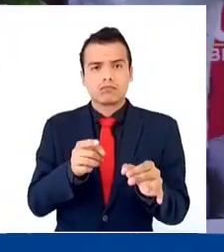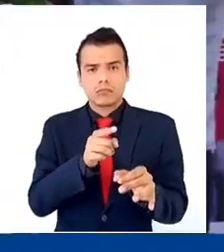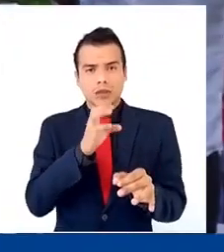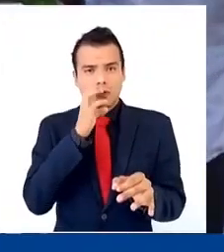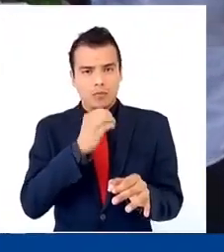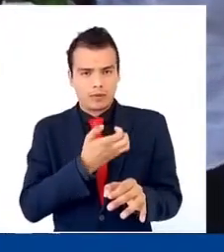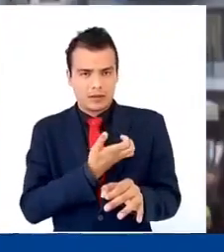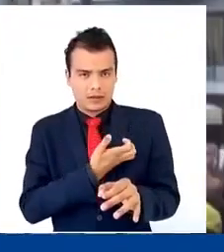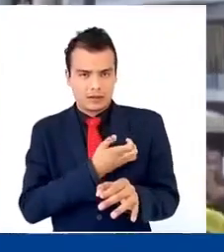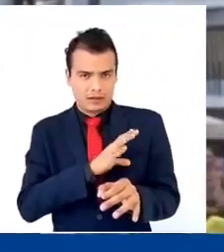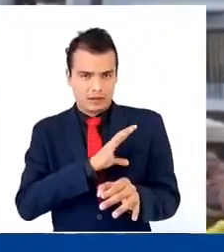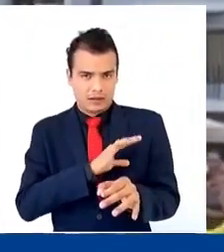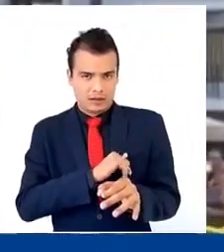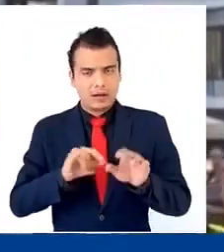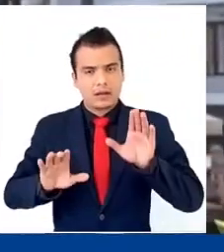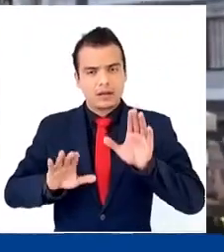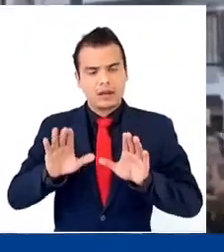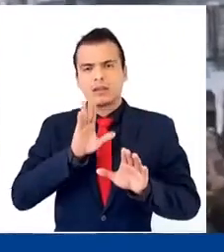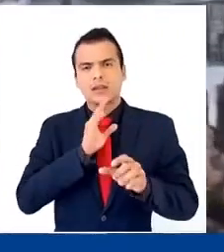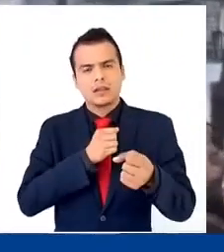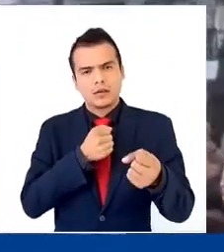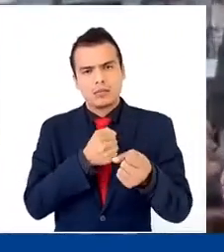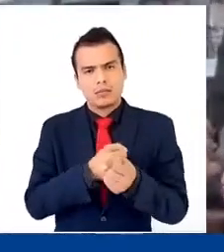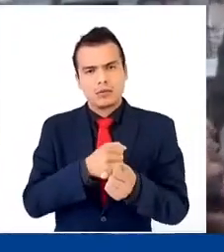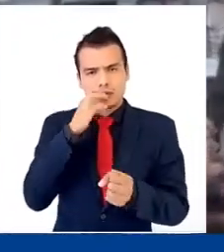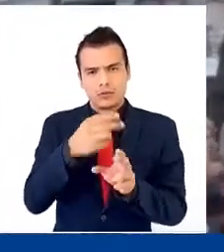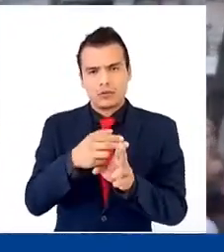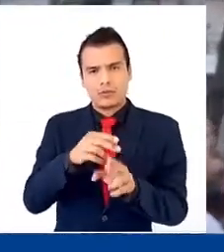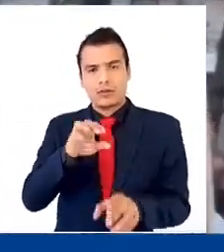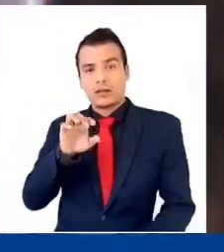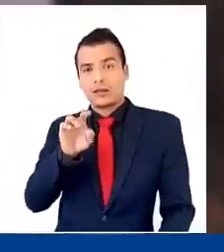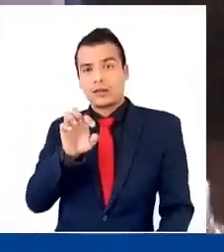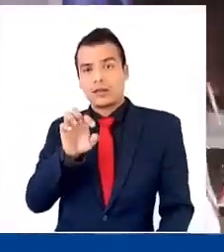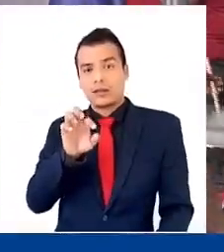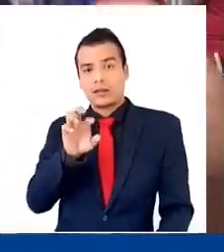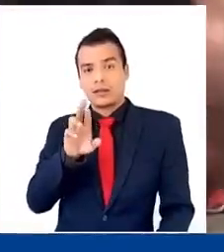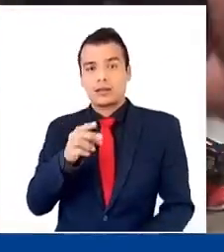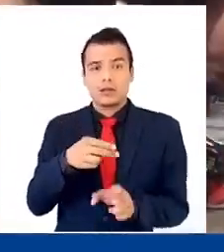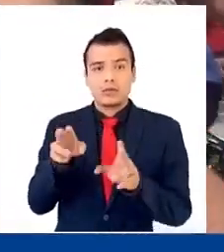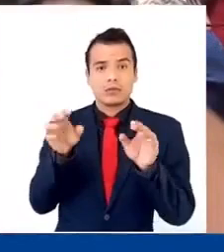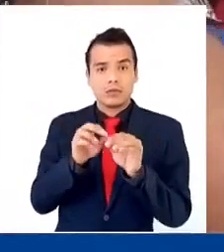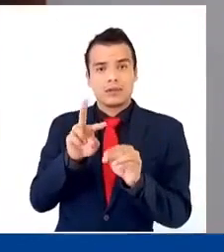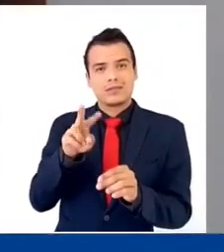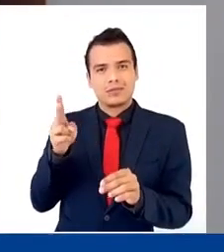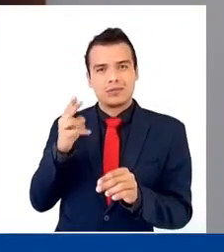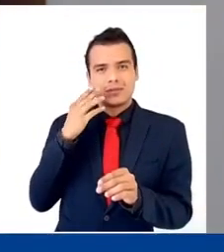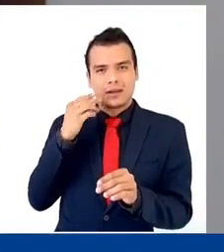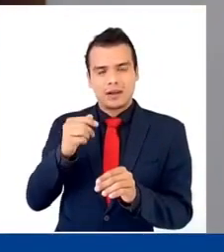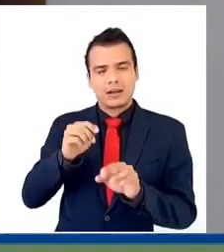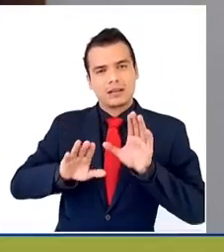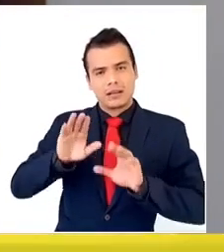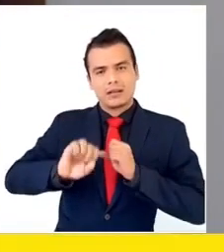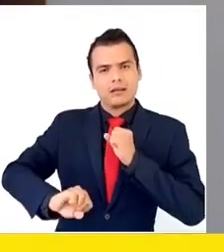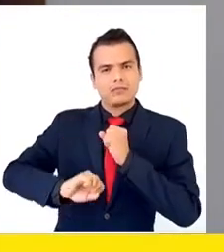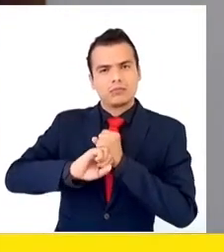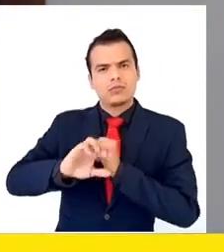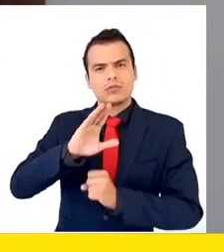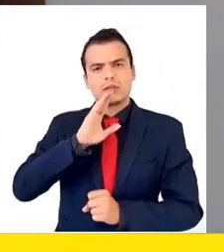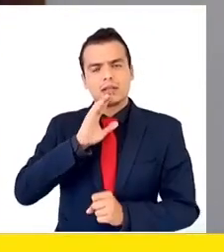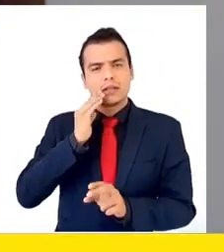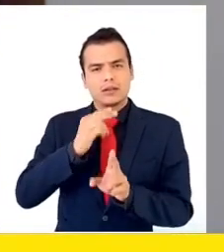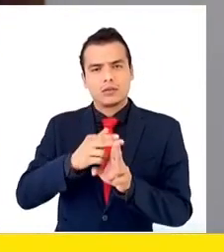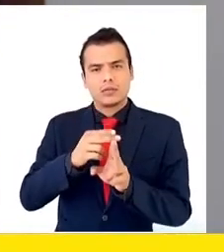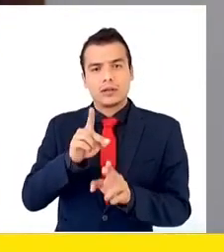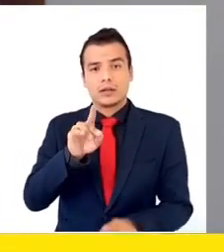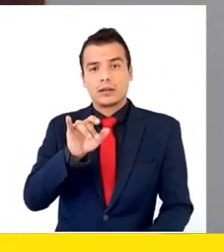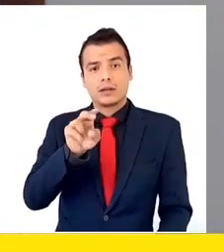alcaldía de Cali de Alejandro Eder, quien también espera sumar en las próximas horas el apoyo de la candidata independiente Diana Rojas. A mí me gusta un empresario,